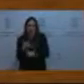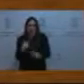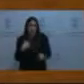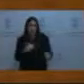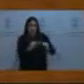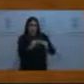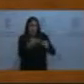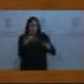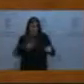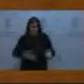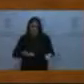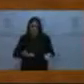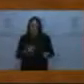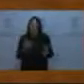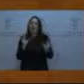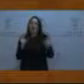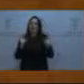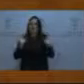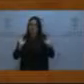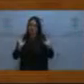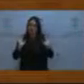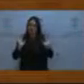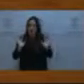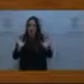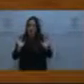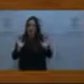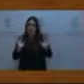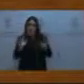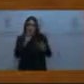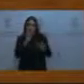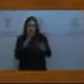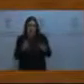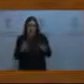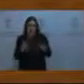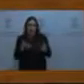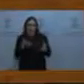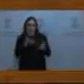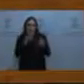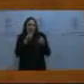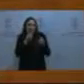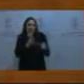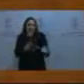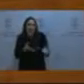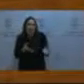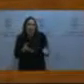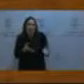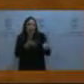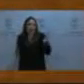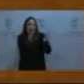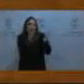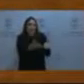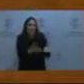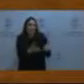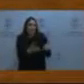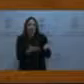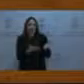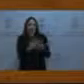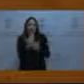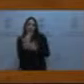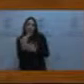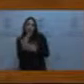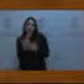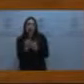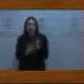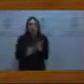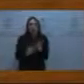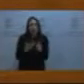tan importante y tan delicada. Porque lo dicho, es que es una información que usted enmienda de un día para otro.